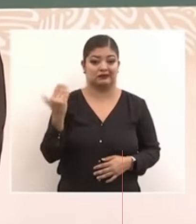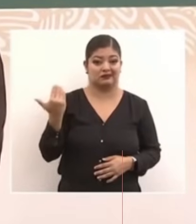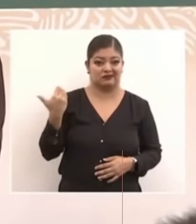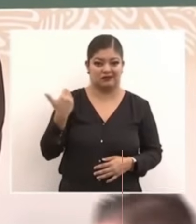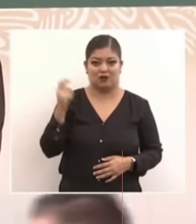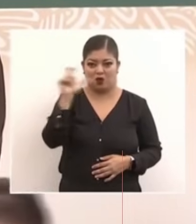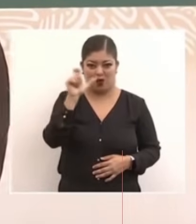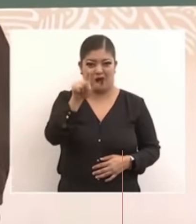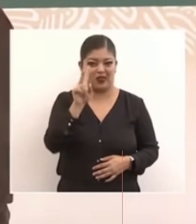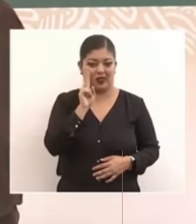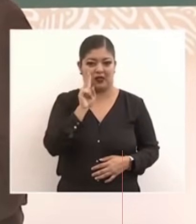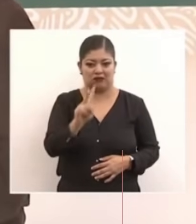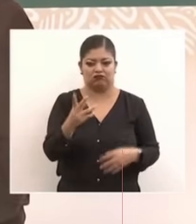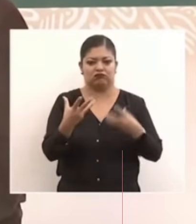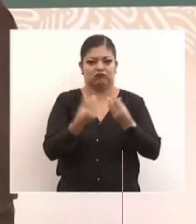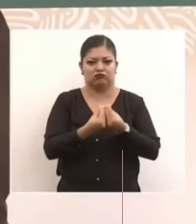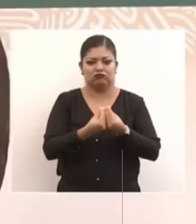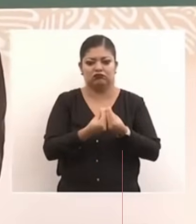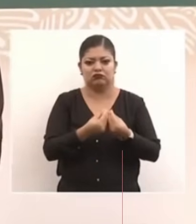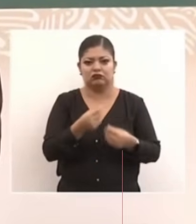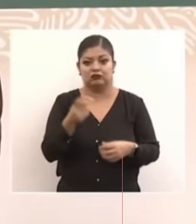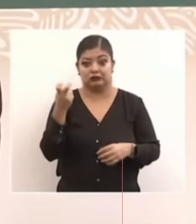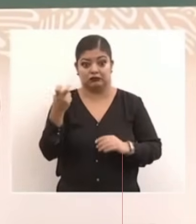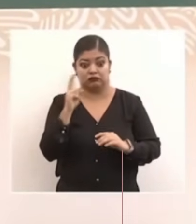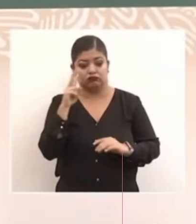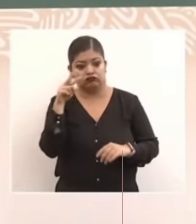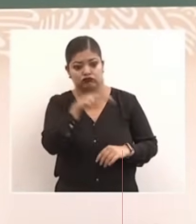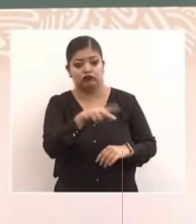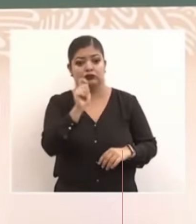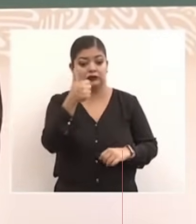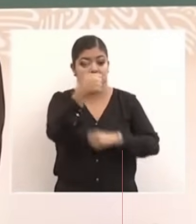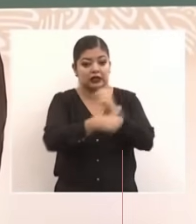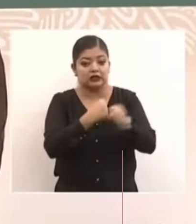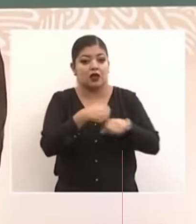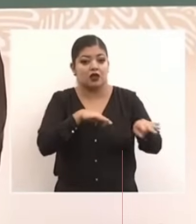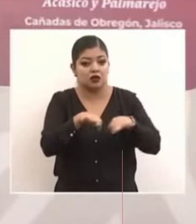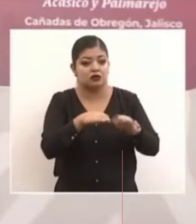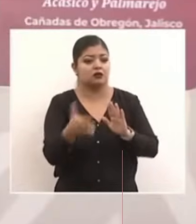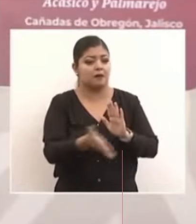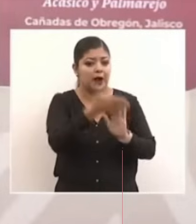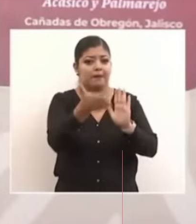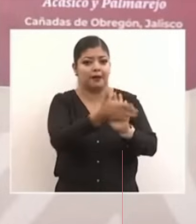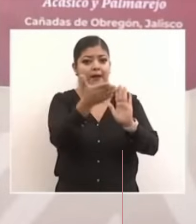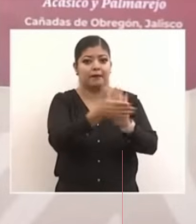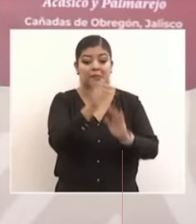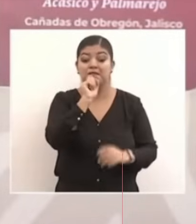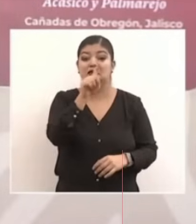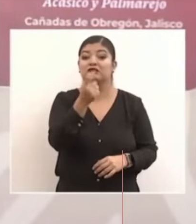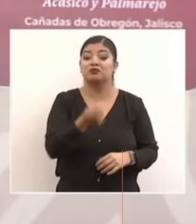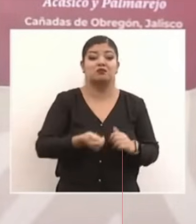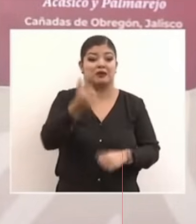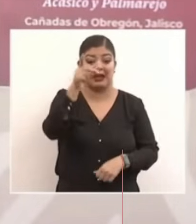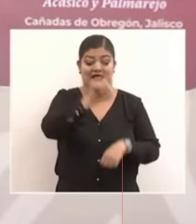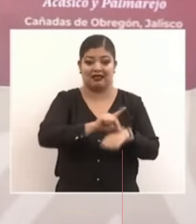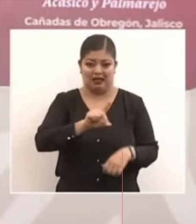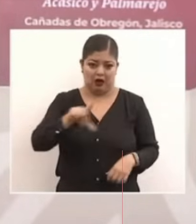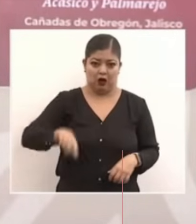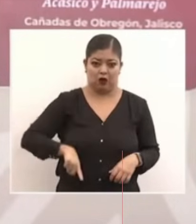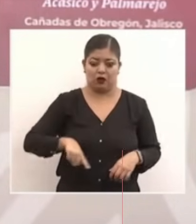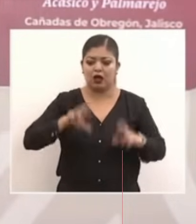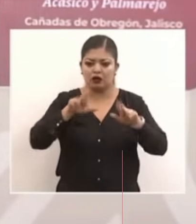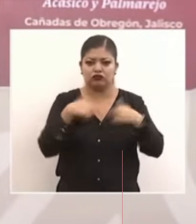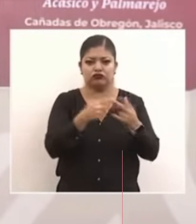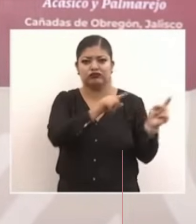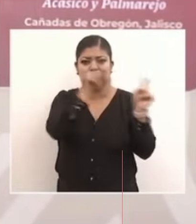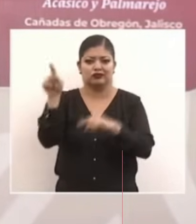Hace unos momentos, cuando vimos juntos el resultado de casi 6 años de trabajo, porque desde el primer día de gobierno nos reunimos en Palacio